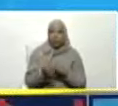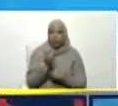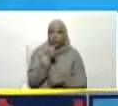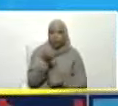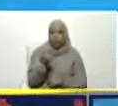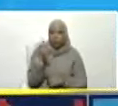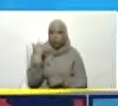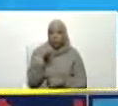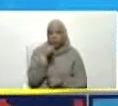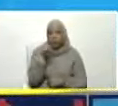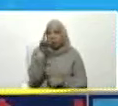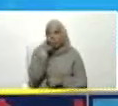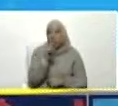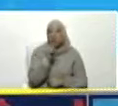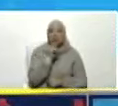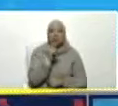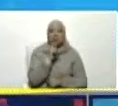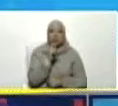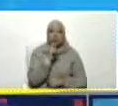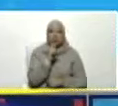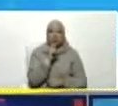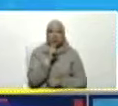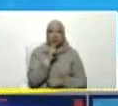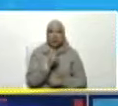al pasar estos años difíciles,